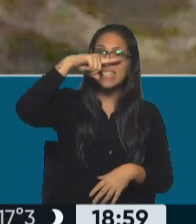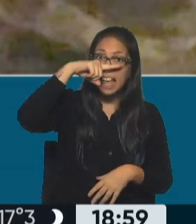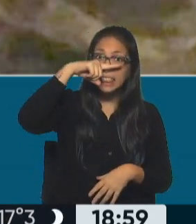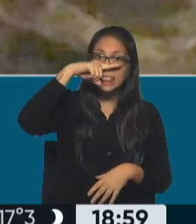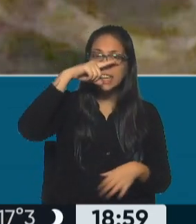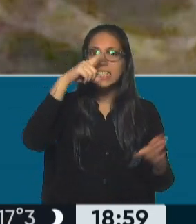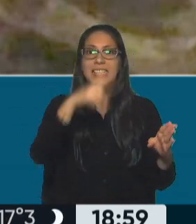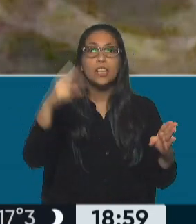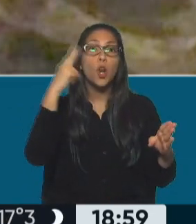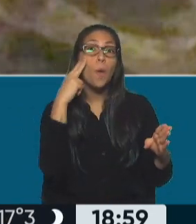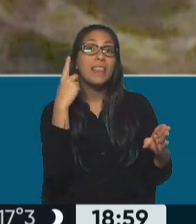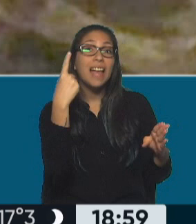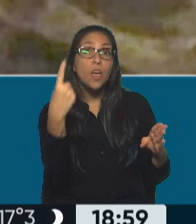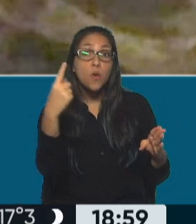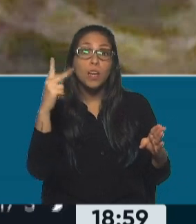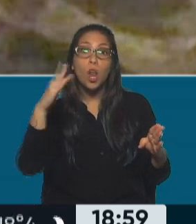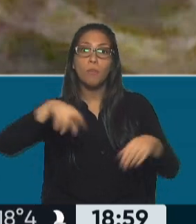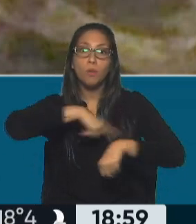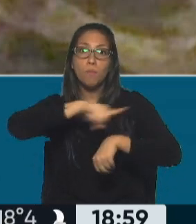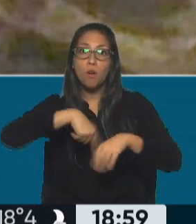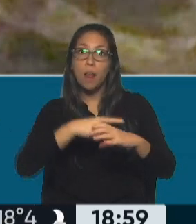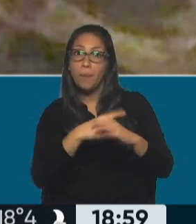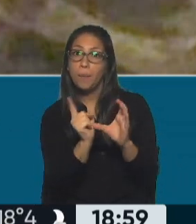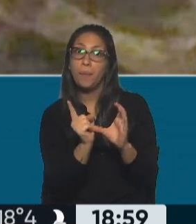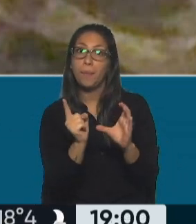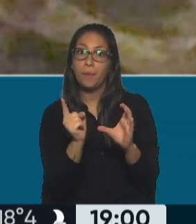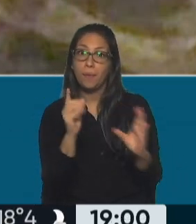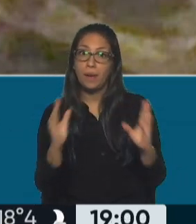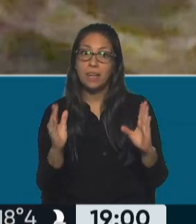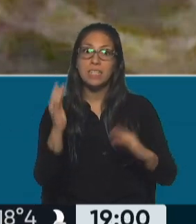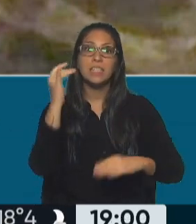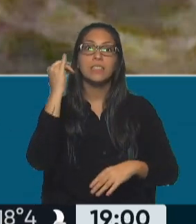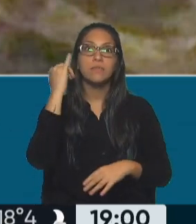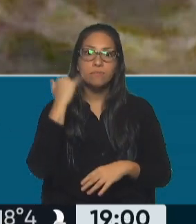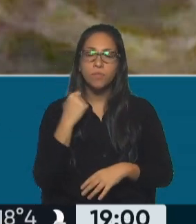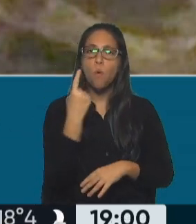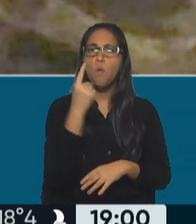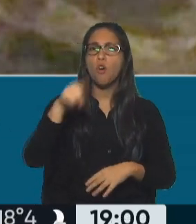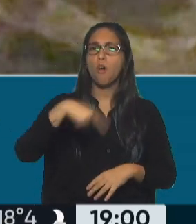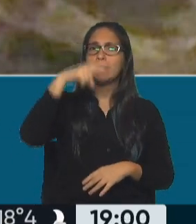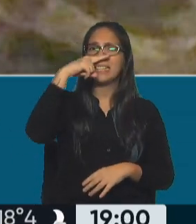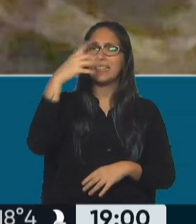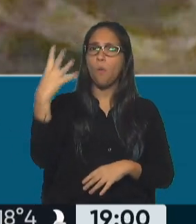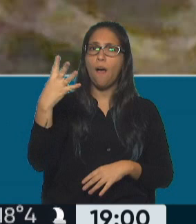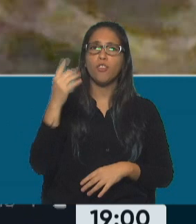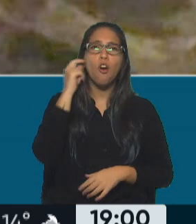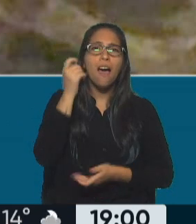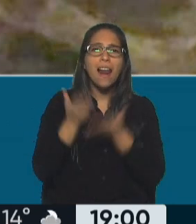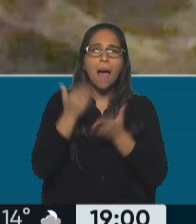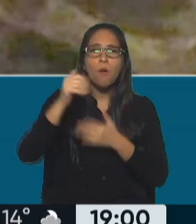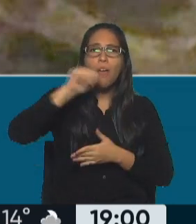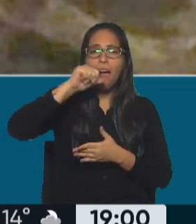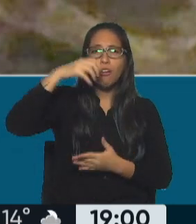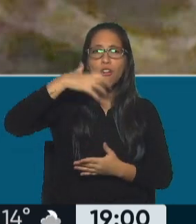191 kilómetros por hora nahuel Zárate tenía uno coma 74 gramos de